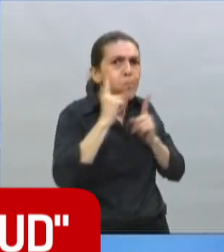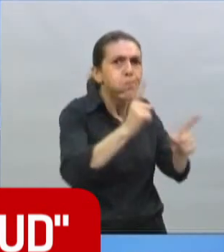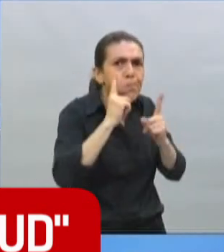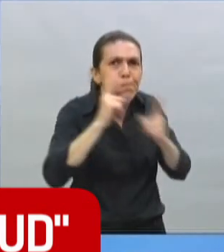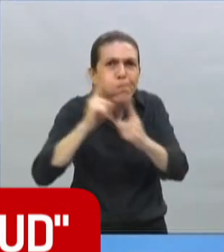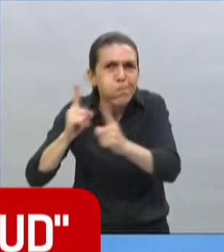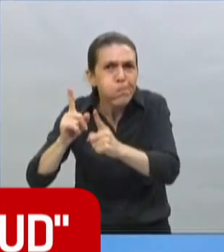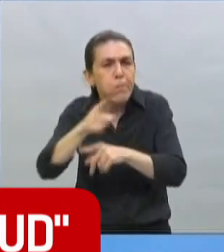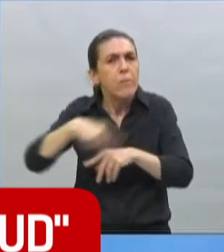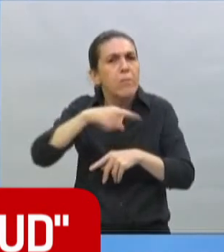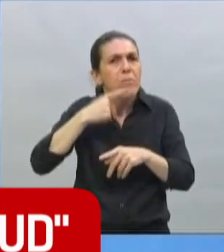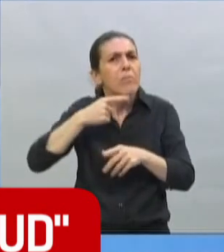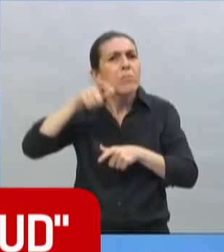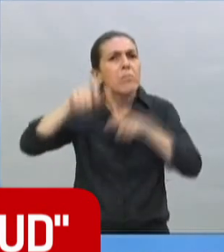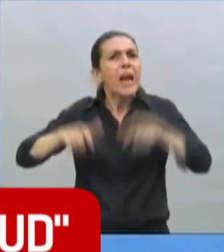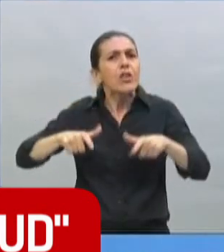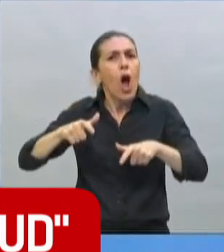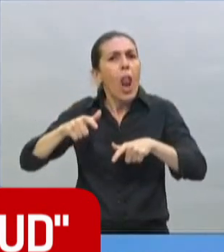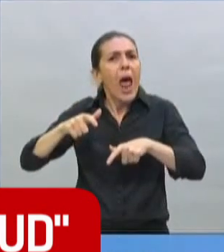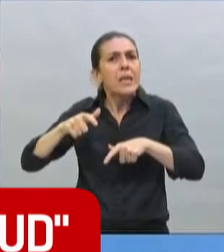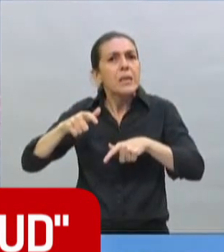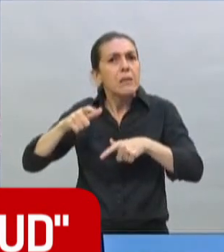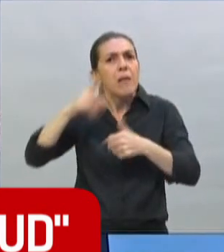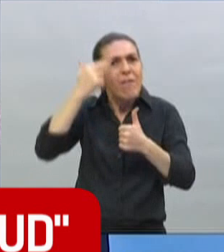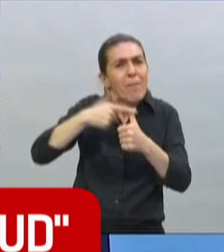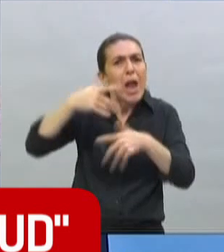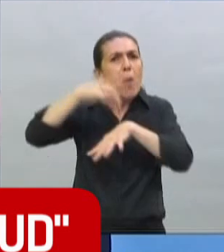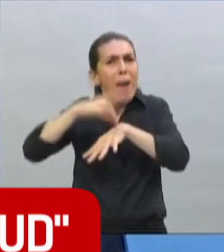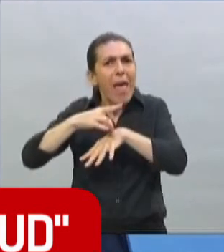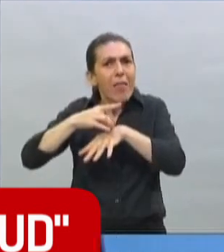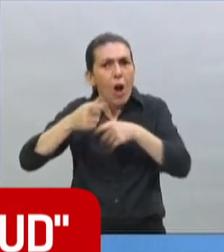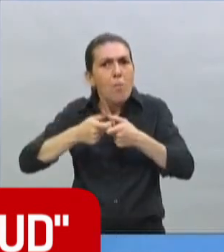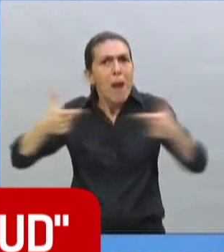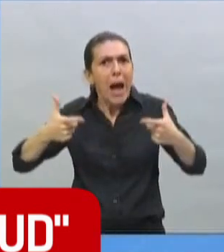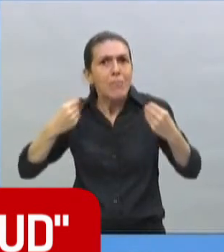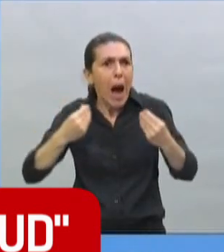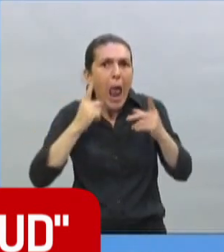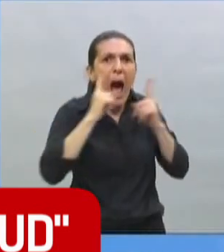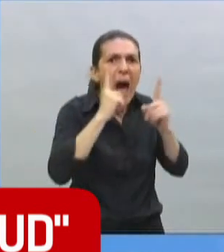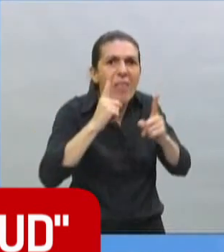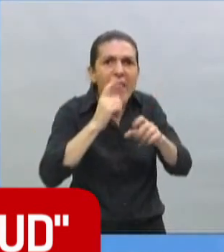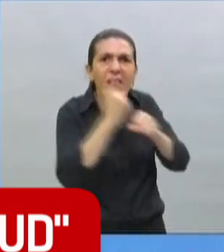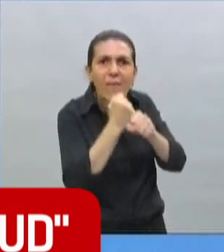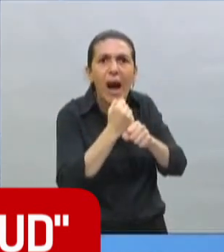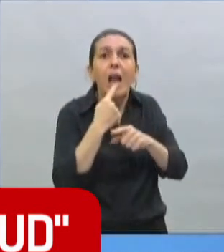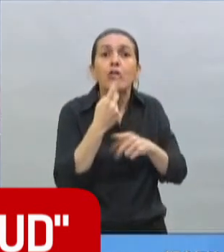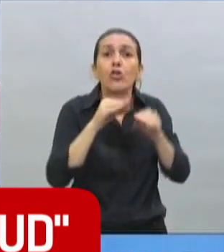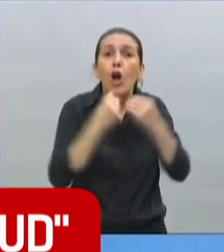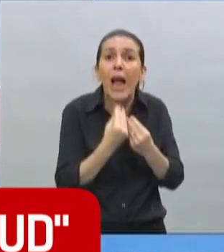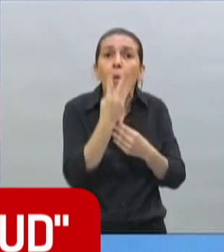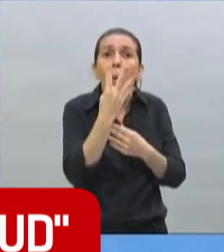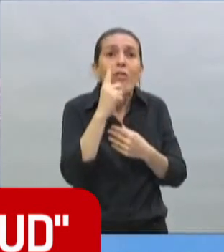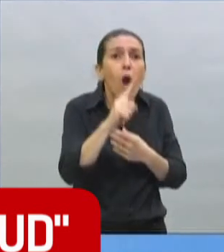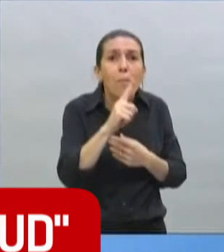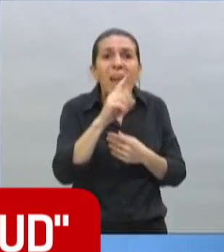demanda de más personal de la salud que hace falta para atender una mayor cantidad de contagios. 4.031 personas,